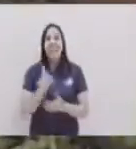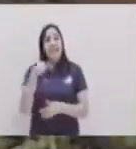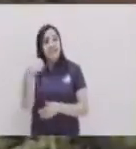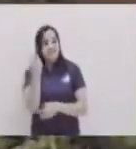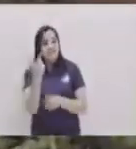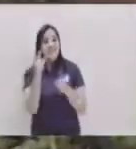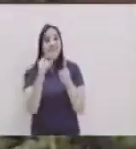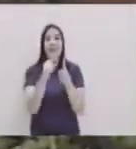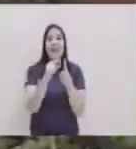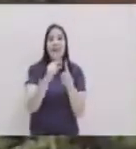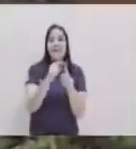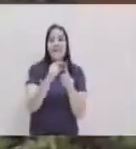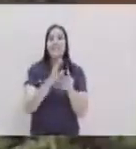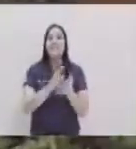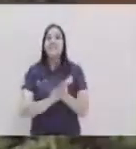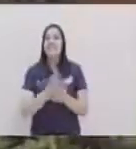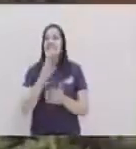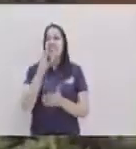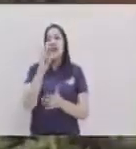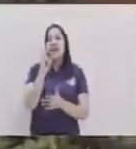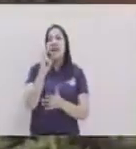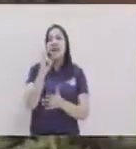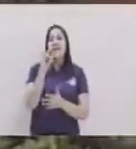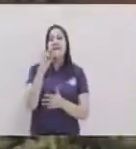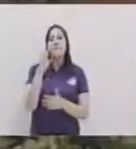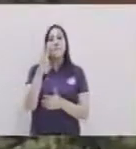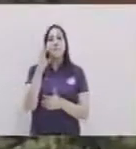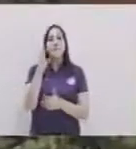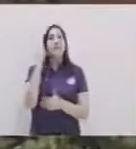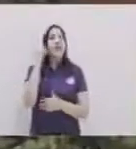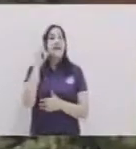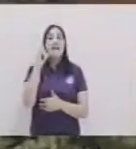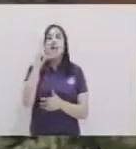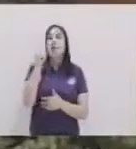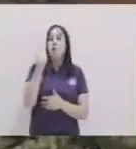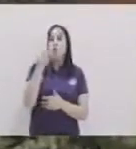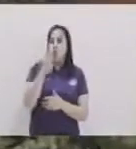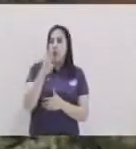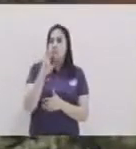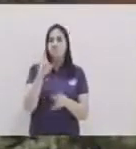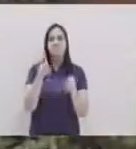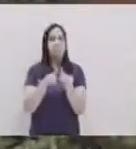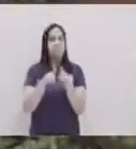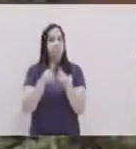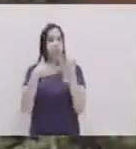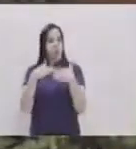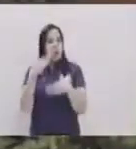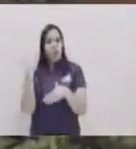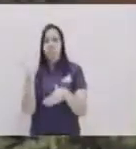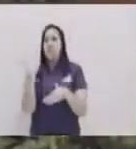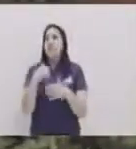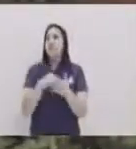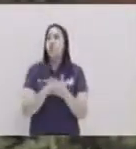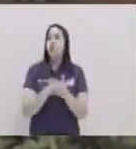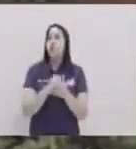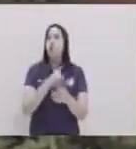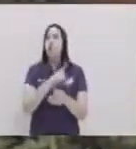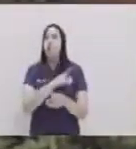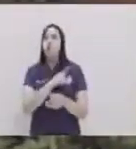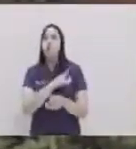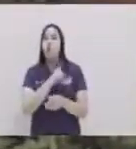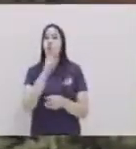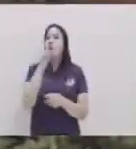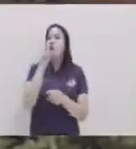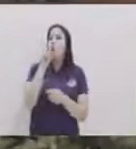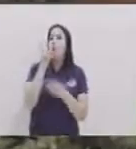La siguiente es regular. Vamos a tomar la misma seña que usamos anteriormente, solo que en esta ocasión la